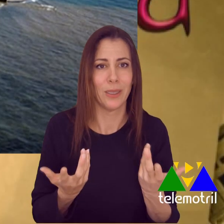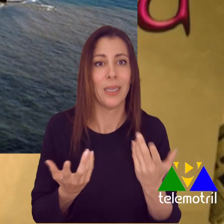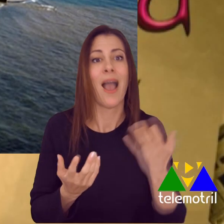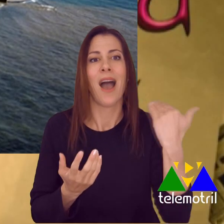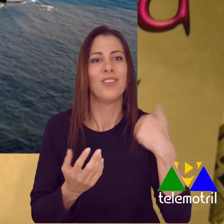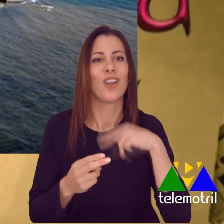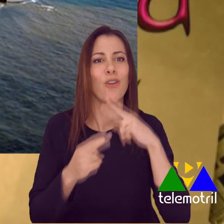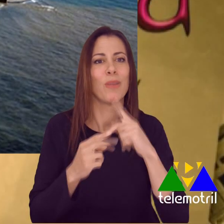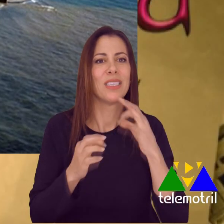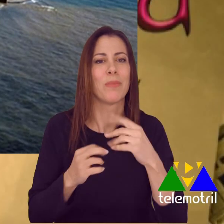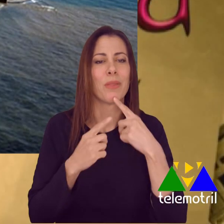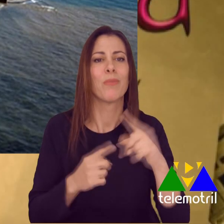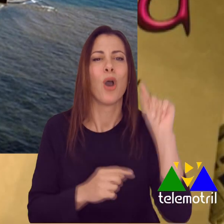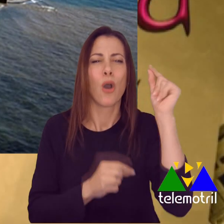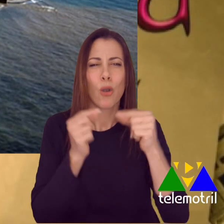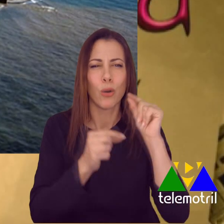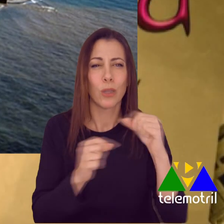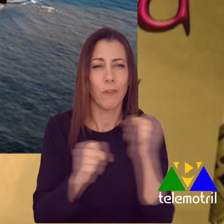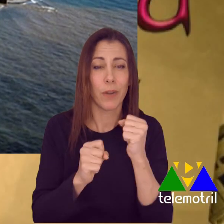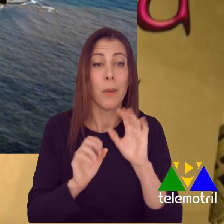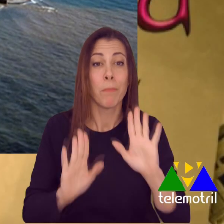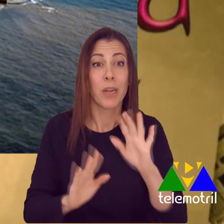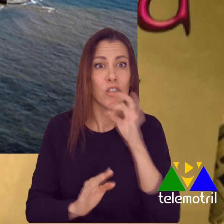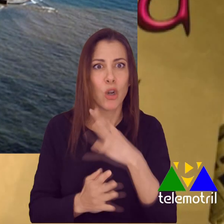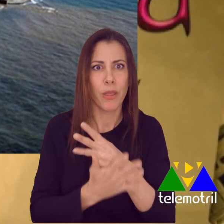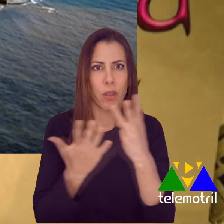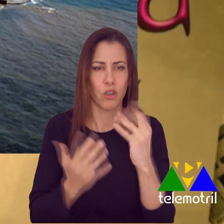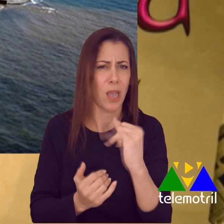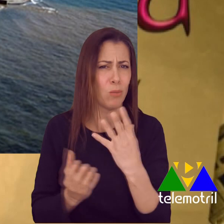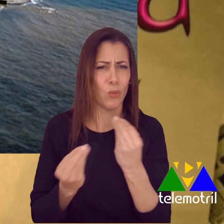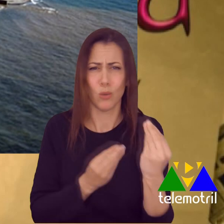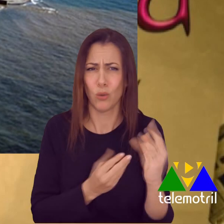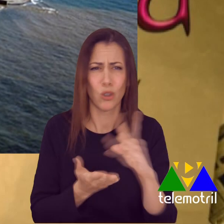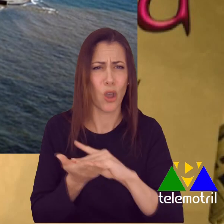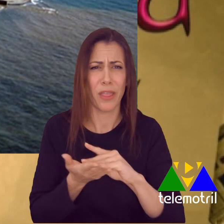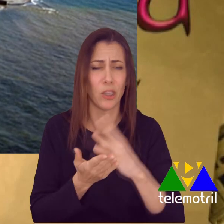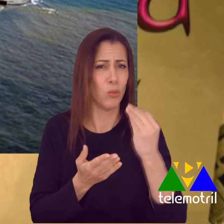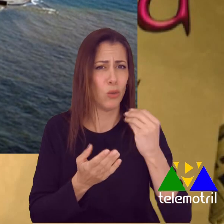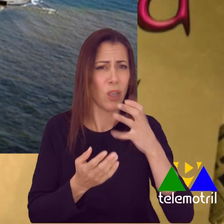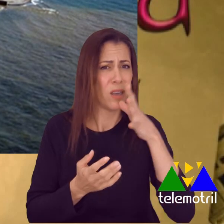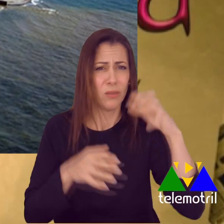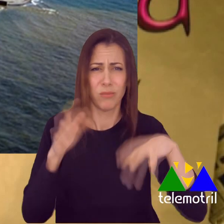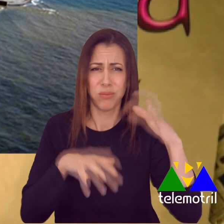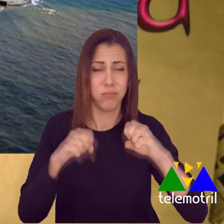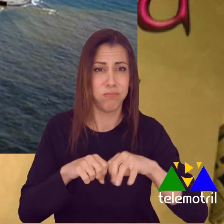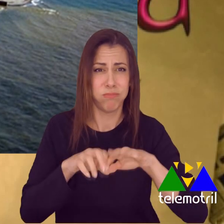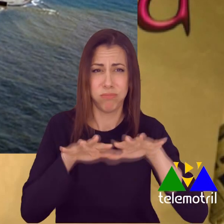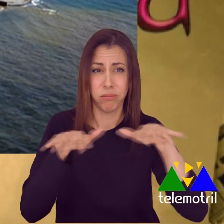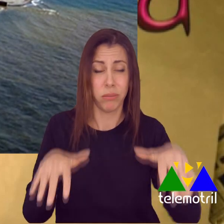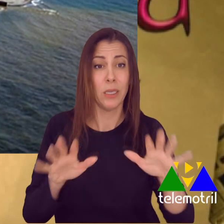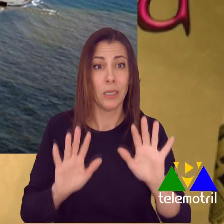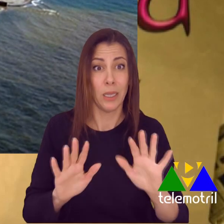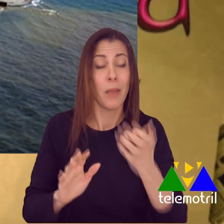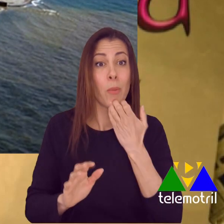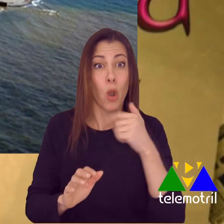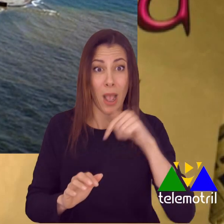gotas frías. En el siglo XVIII hay muchísimos datos de inundación. En el siglo XVIII llovió mucho hasta tal punto que la